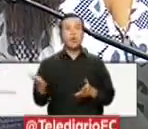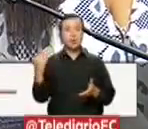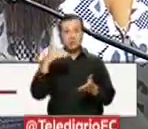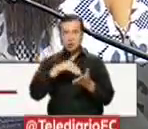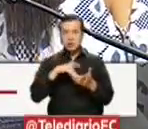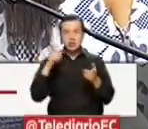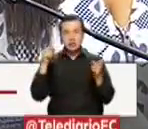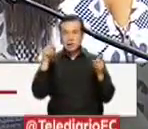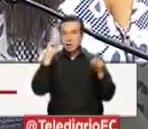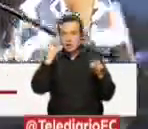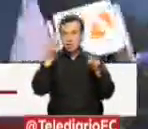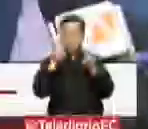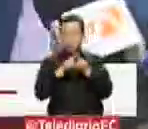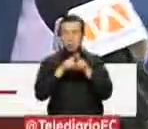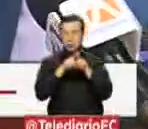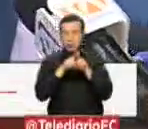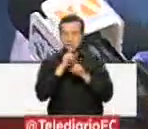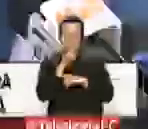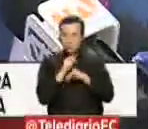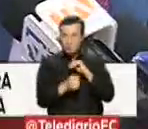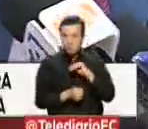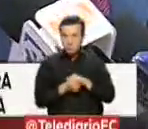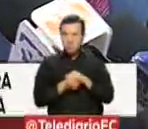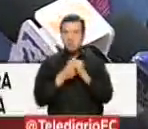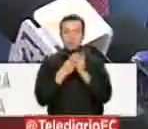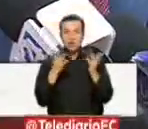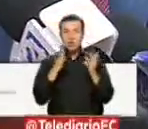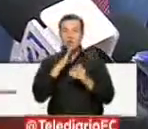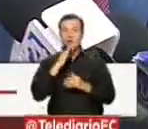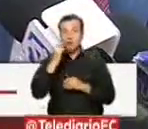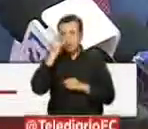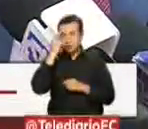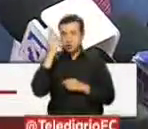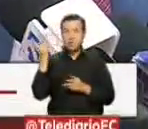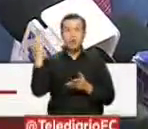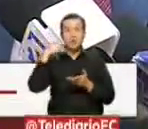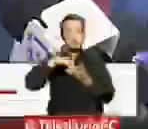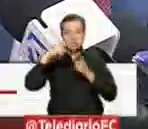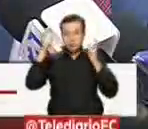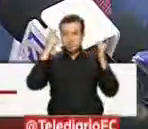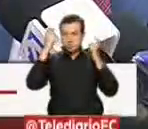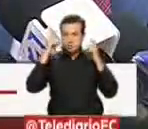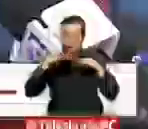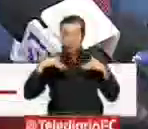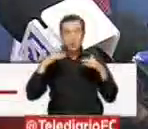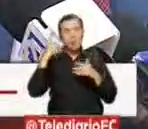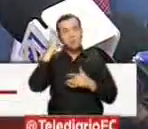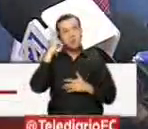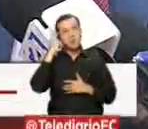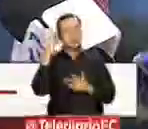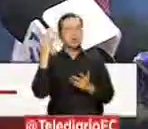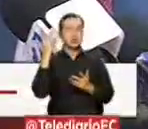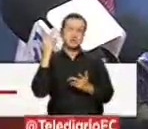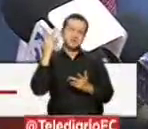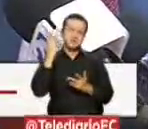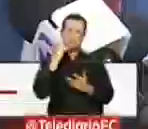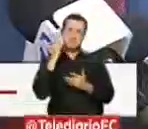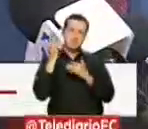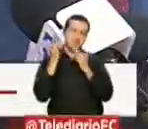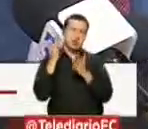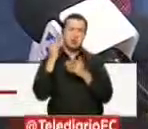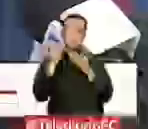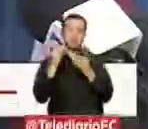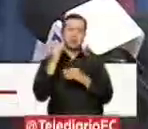un acuerdo entre privados. Ese sistema del correato nuevamente vuelve a instaurarse, como si todavía podrían pasearse por la